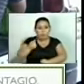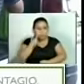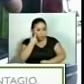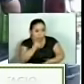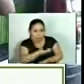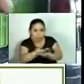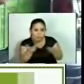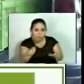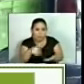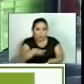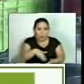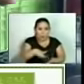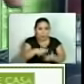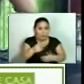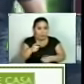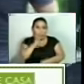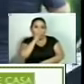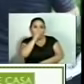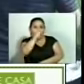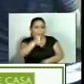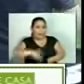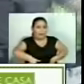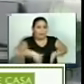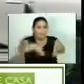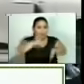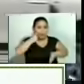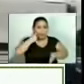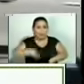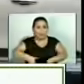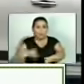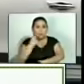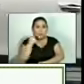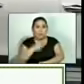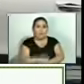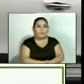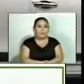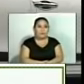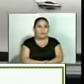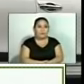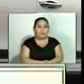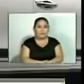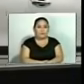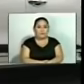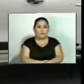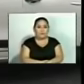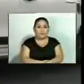pandemia en los diferentes retenes de la misma carretera panamericana.